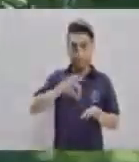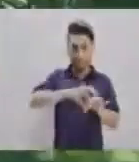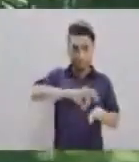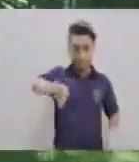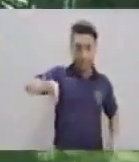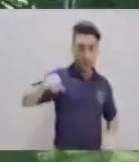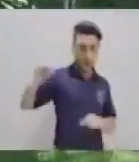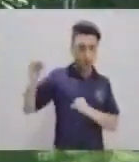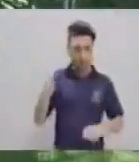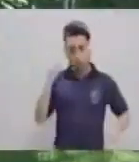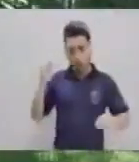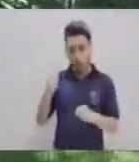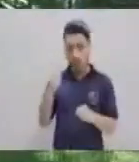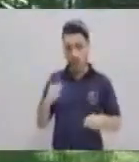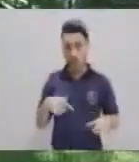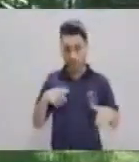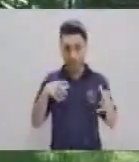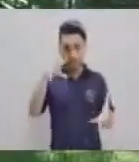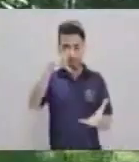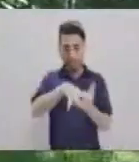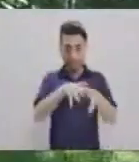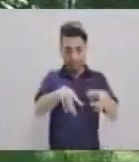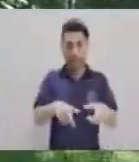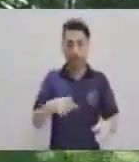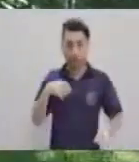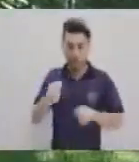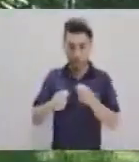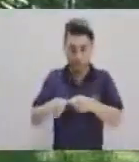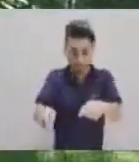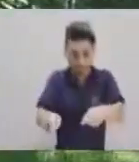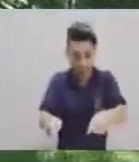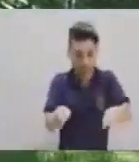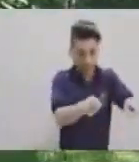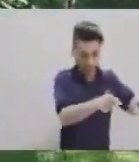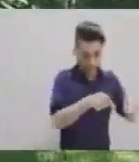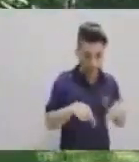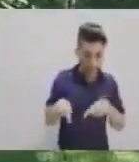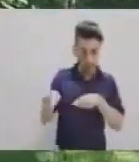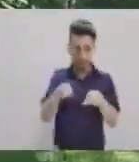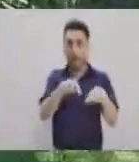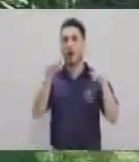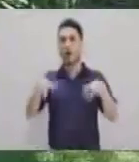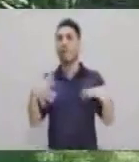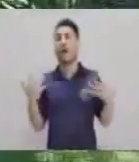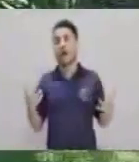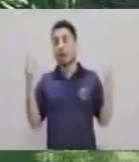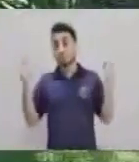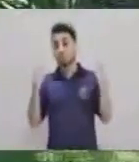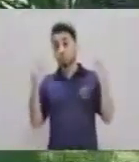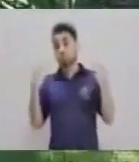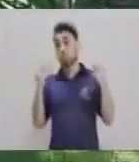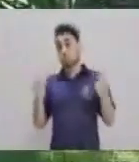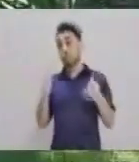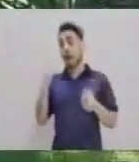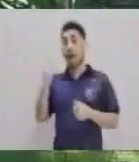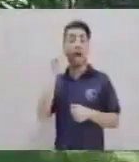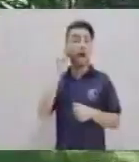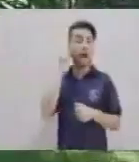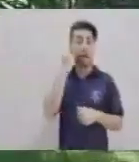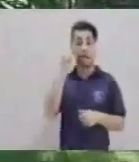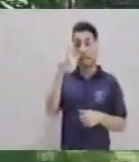regresamos. Continuando con la parte principal. Como les dije, vamos a trabajar lo que es la rapidez y la agilidad. Vamos a